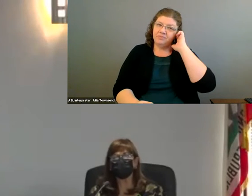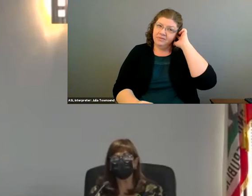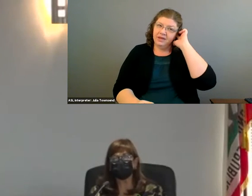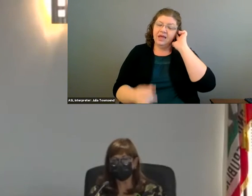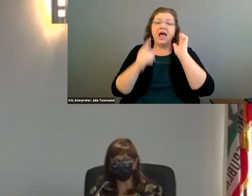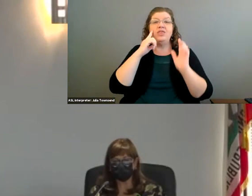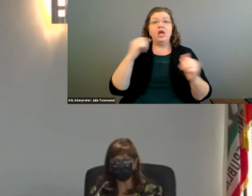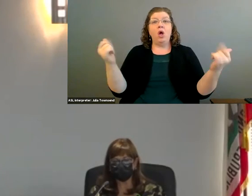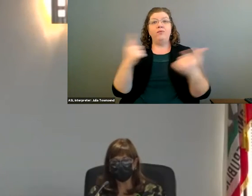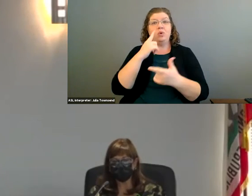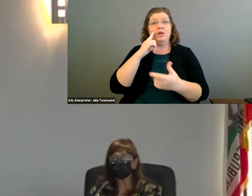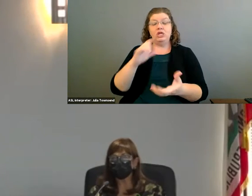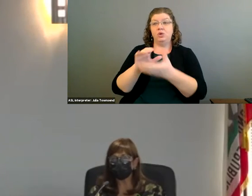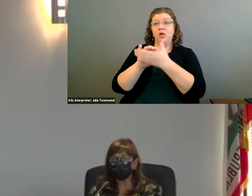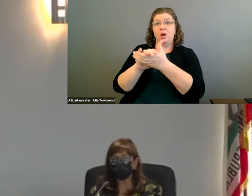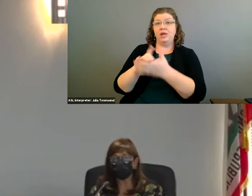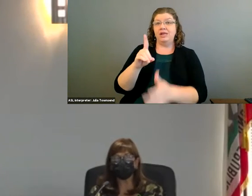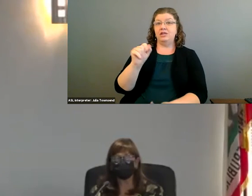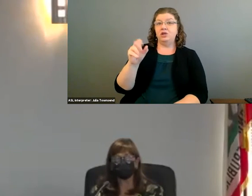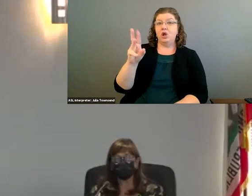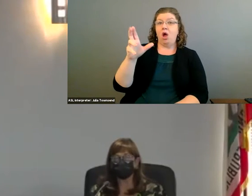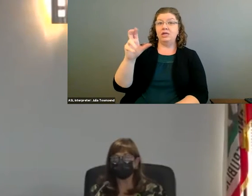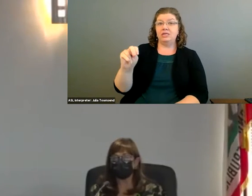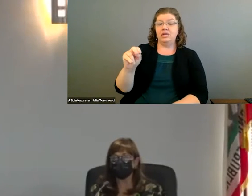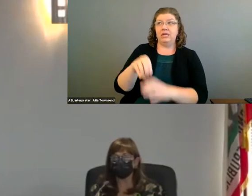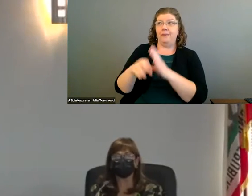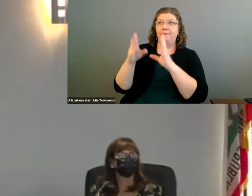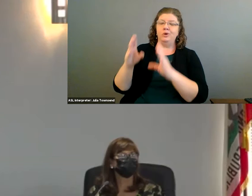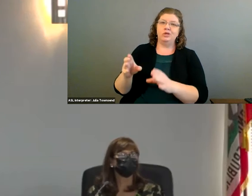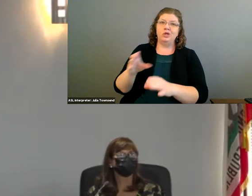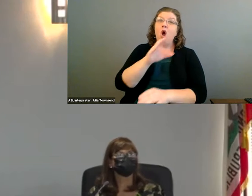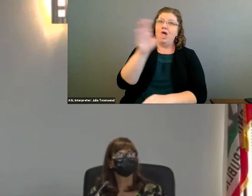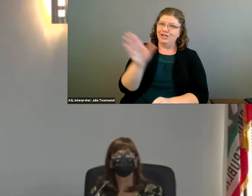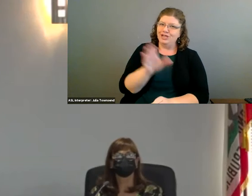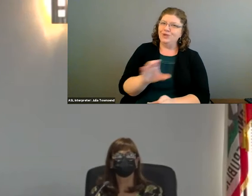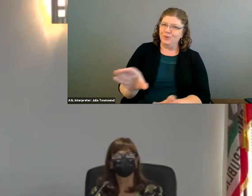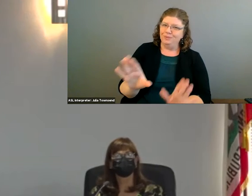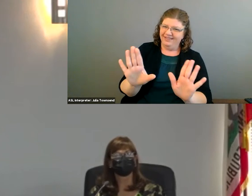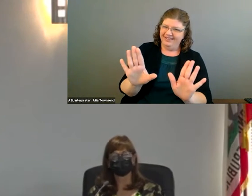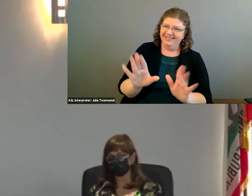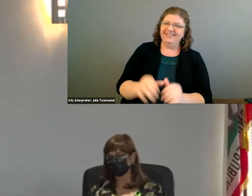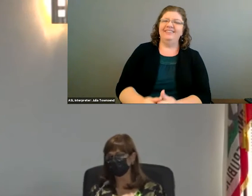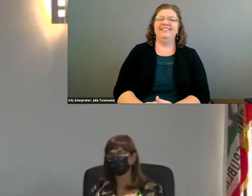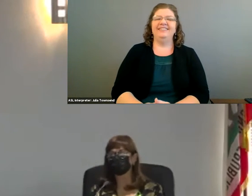que todos debemos felicitar a Dawson en persona o más bien por Zoom.